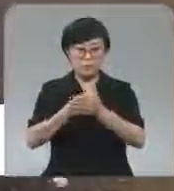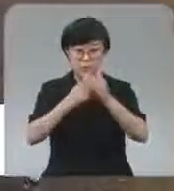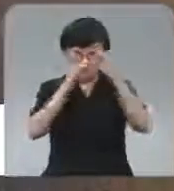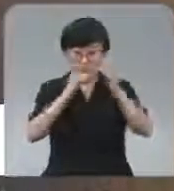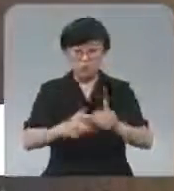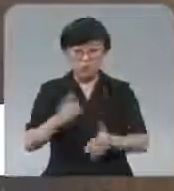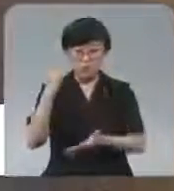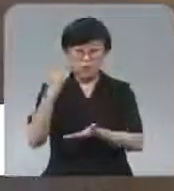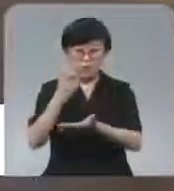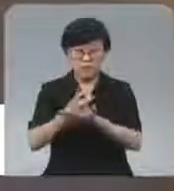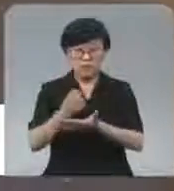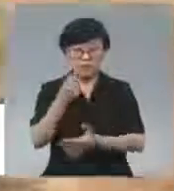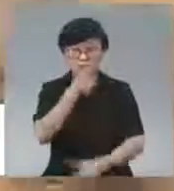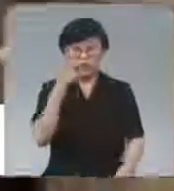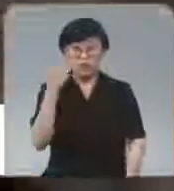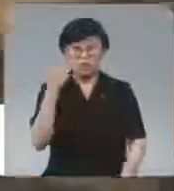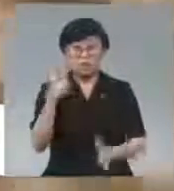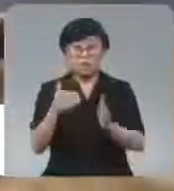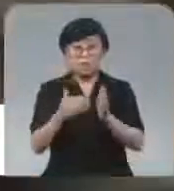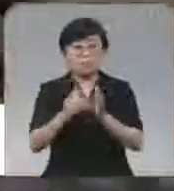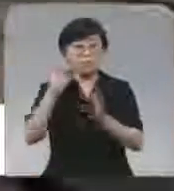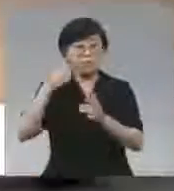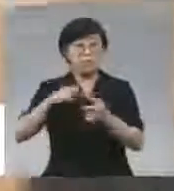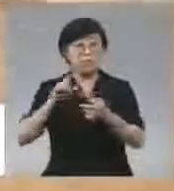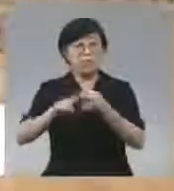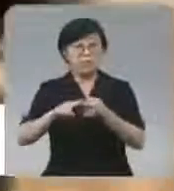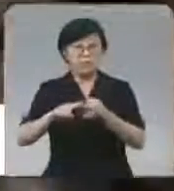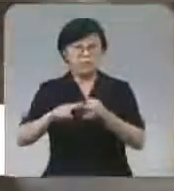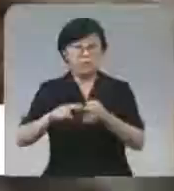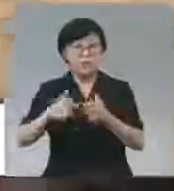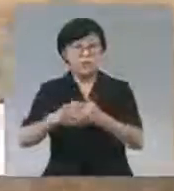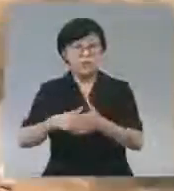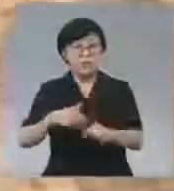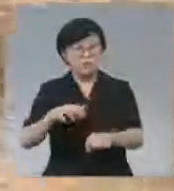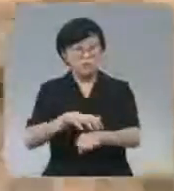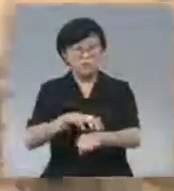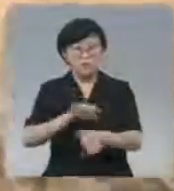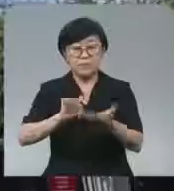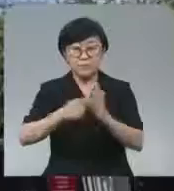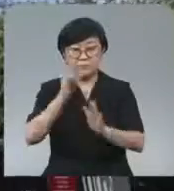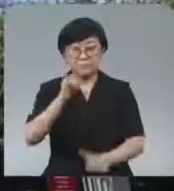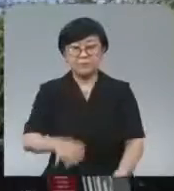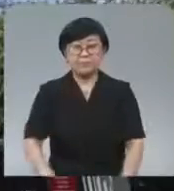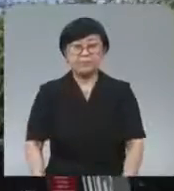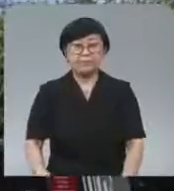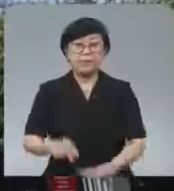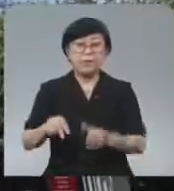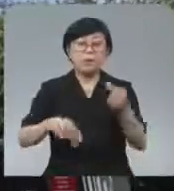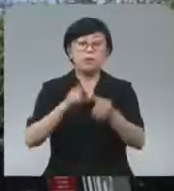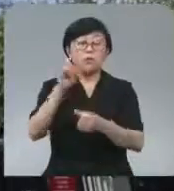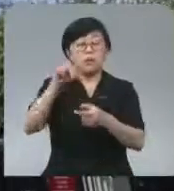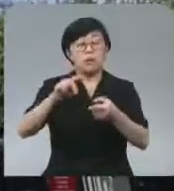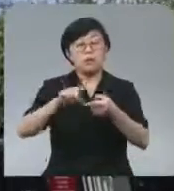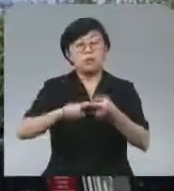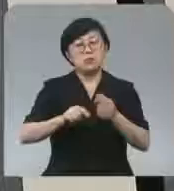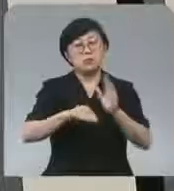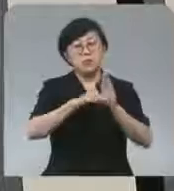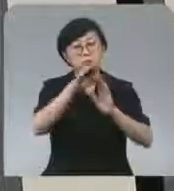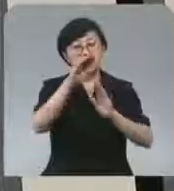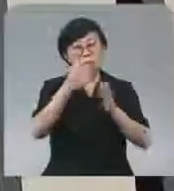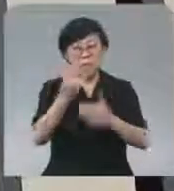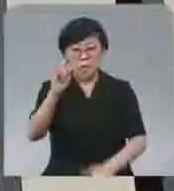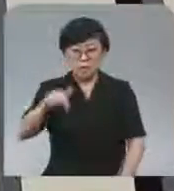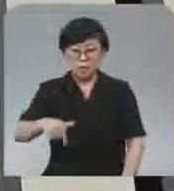reanudar las negociaciones sobre la desnuclearización actualmente estancadas al tiempo de aludir a los entrenamientos militares surcoreano